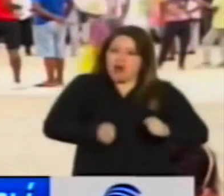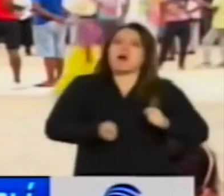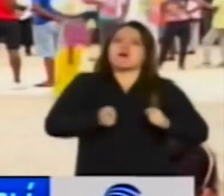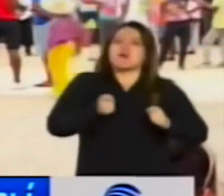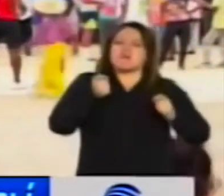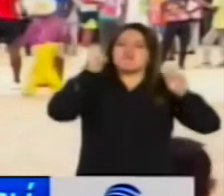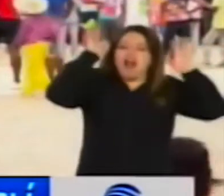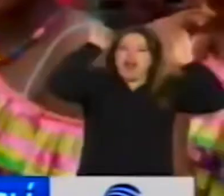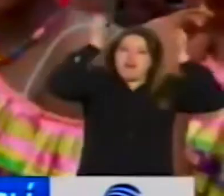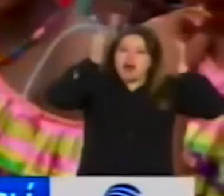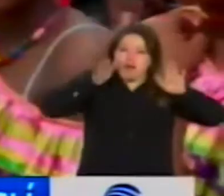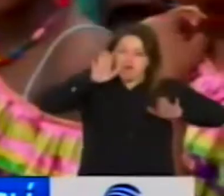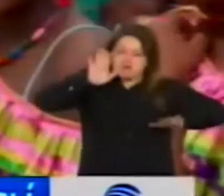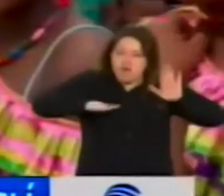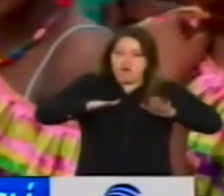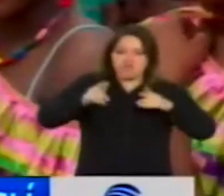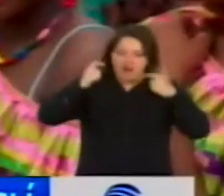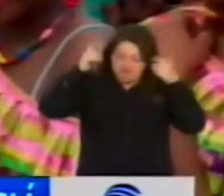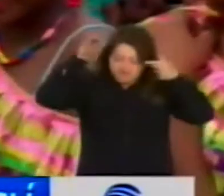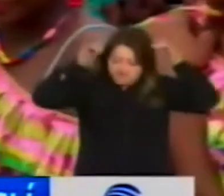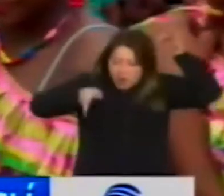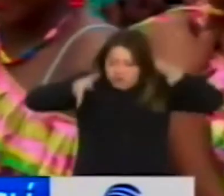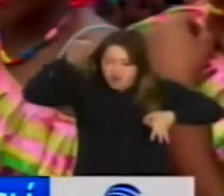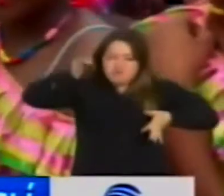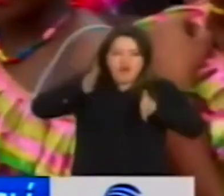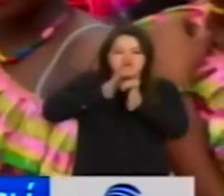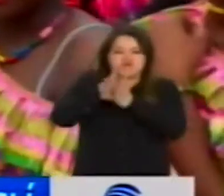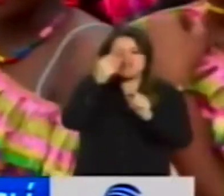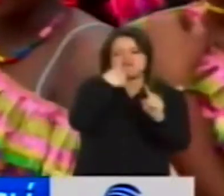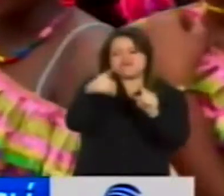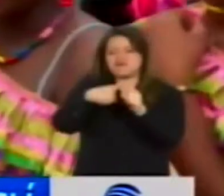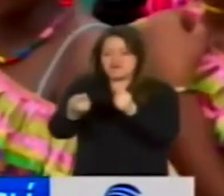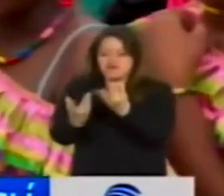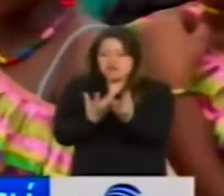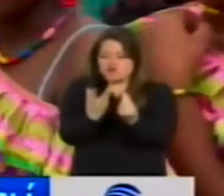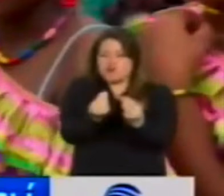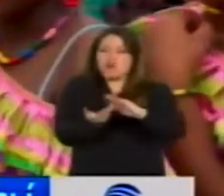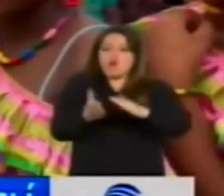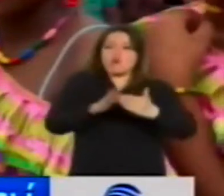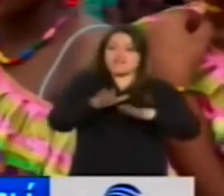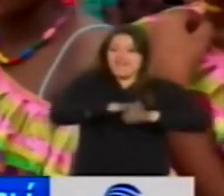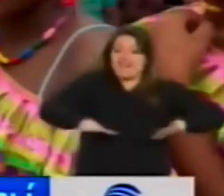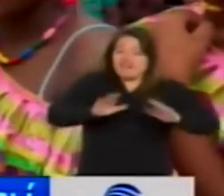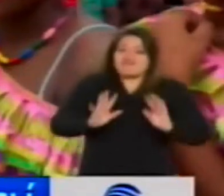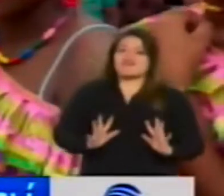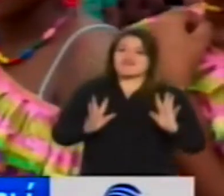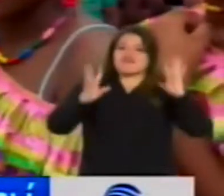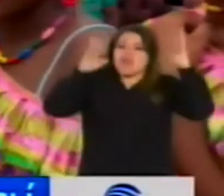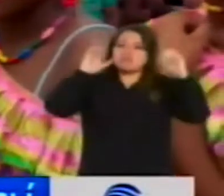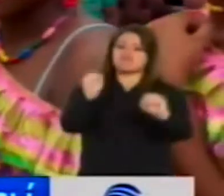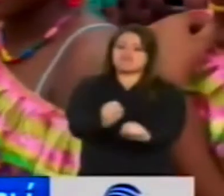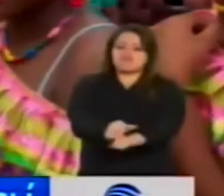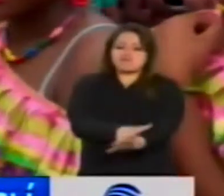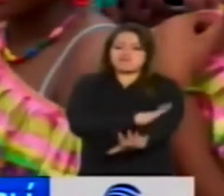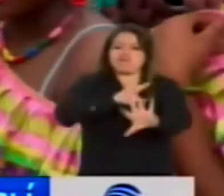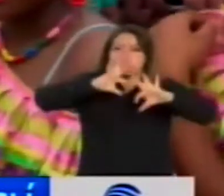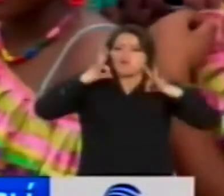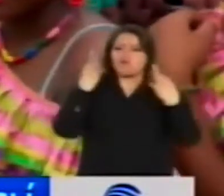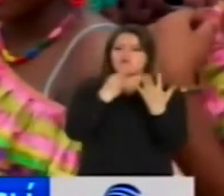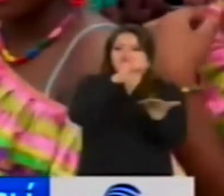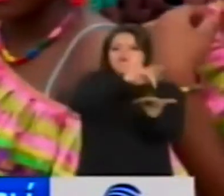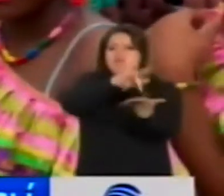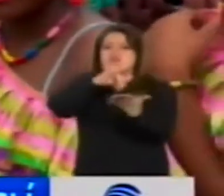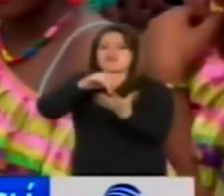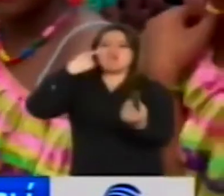más pequeños. Bueno, para mí el bullerengue es una tradición, es algo que nos mueve las vibras, que reúne las familias, que trae